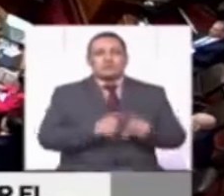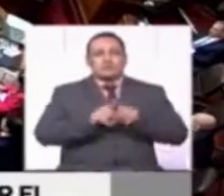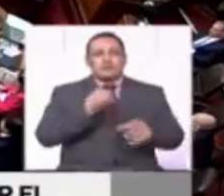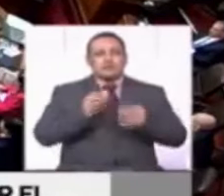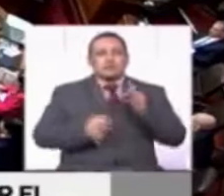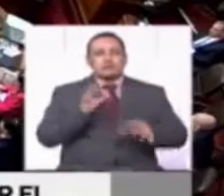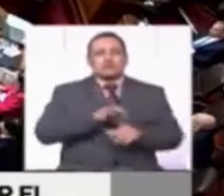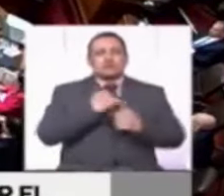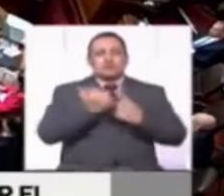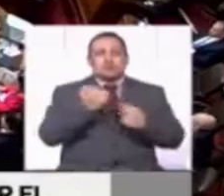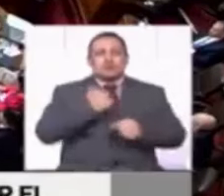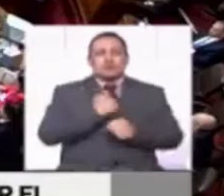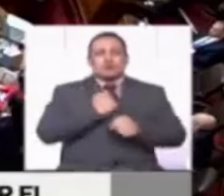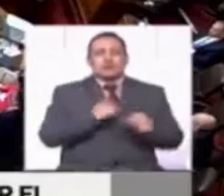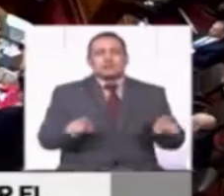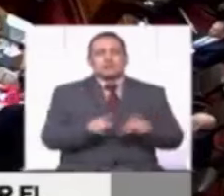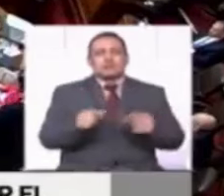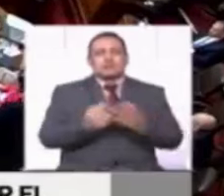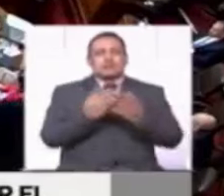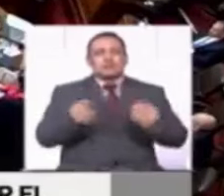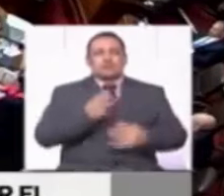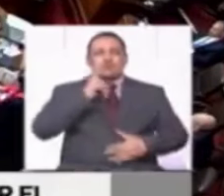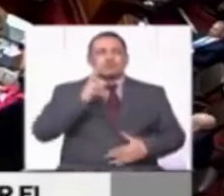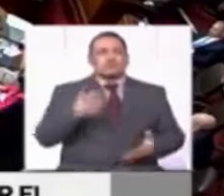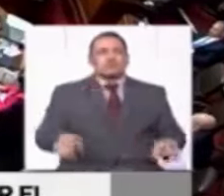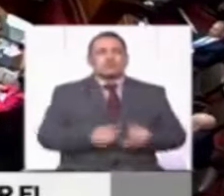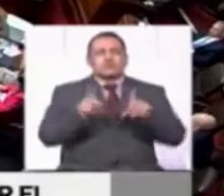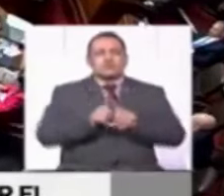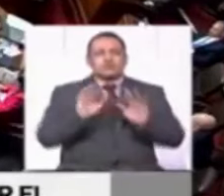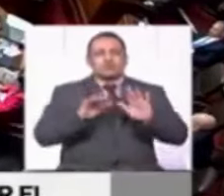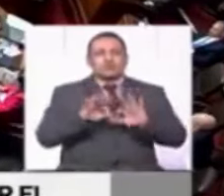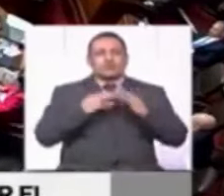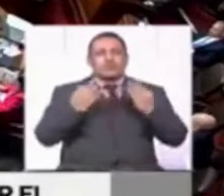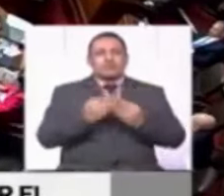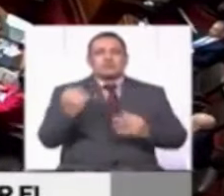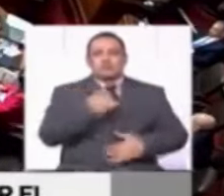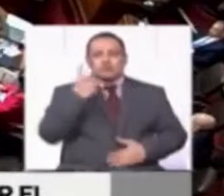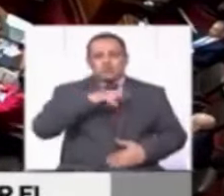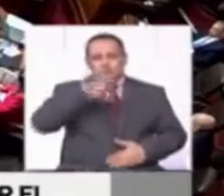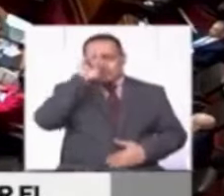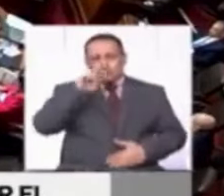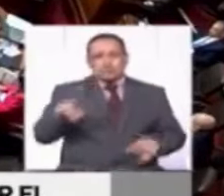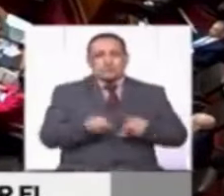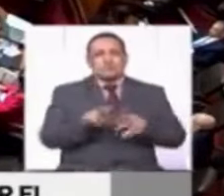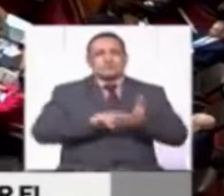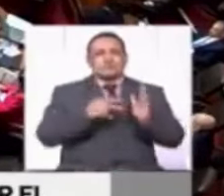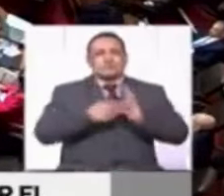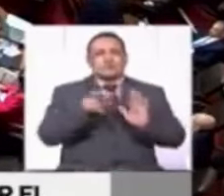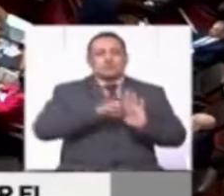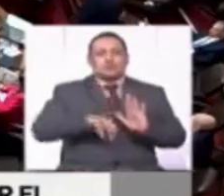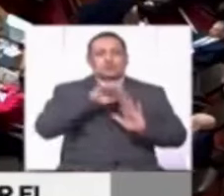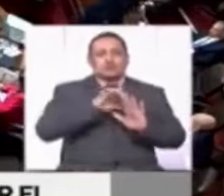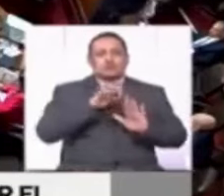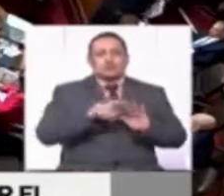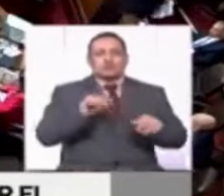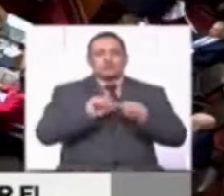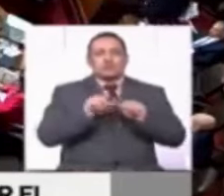justicia social y laboral a miles de maestros y a sus familias en todo el país. Se trata del proyecto del